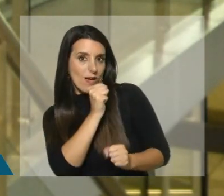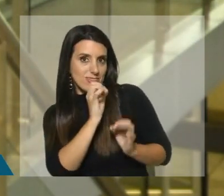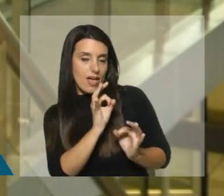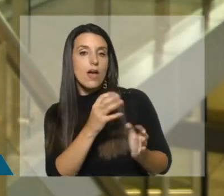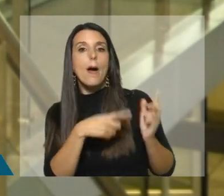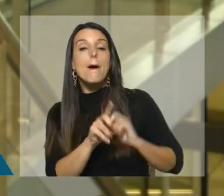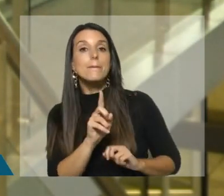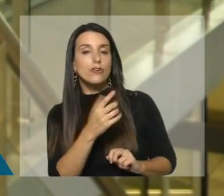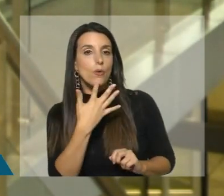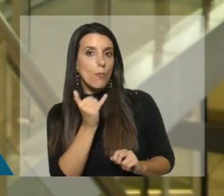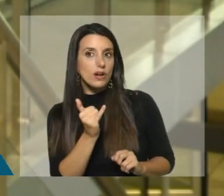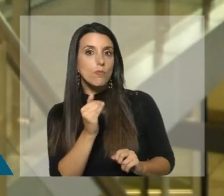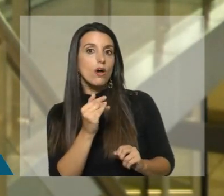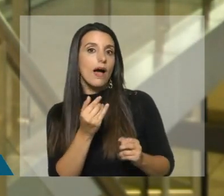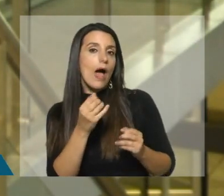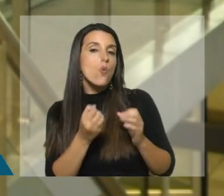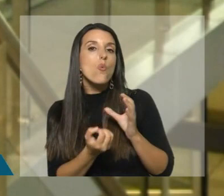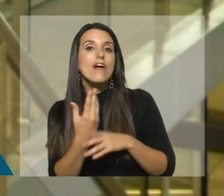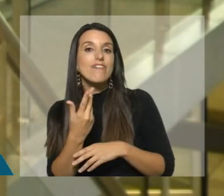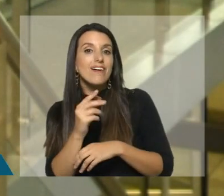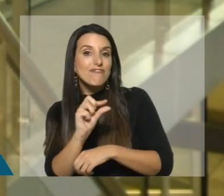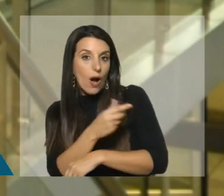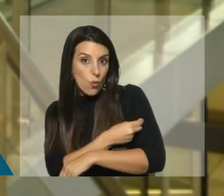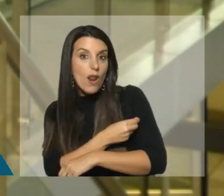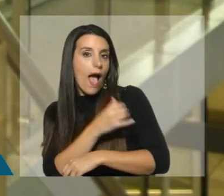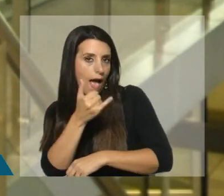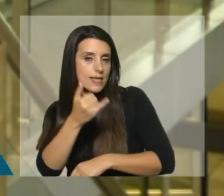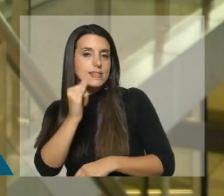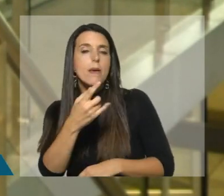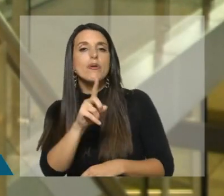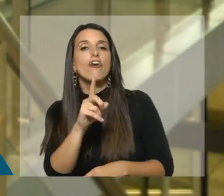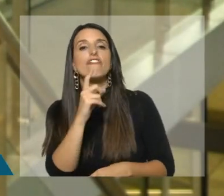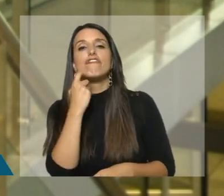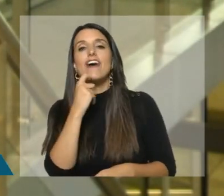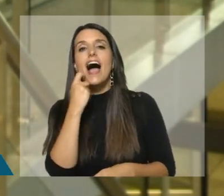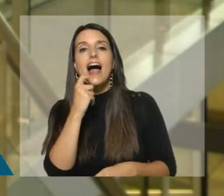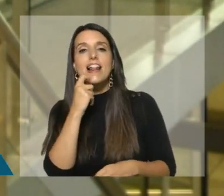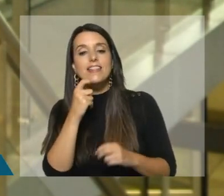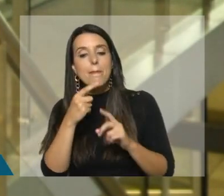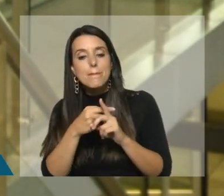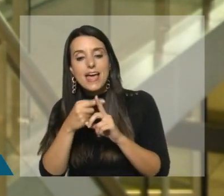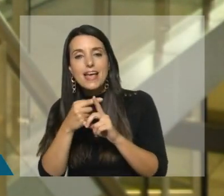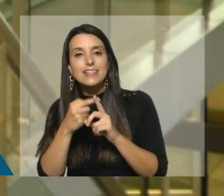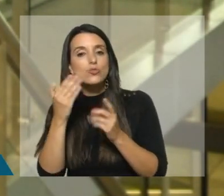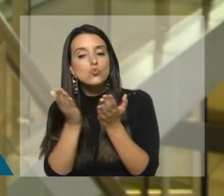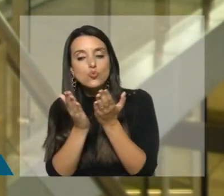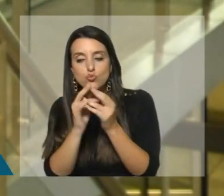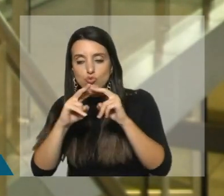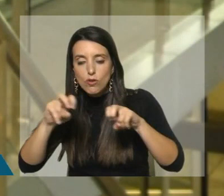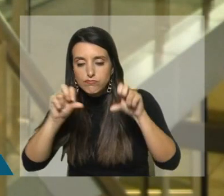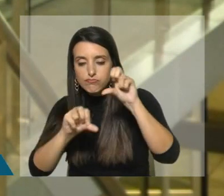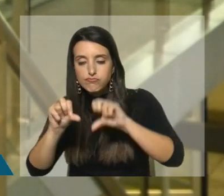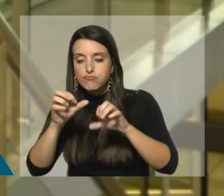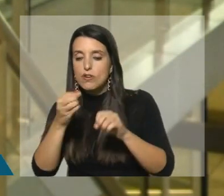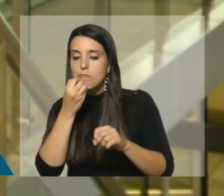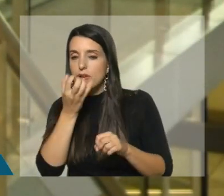hay actualizaciones de la vacuna, nos decían que falta todavía unos meses para saber si es